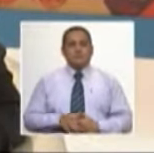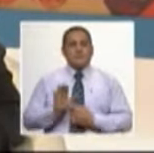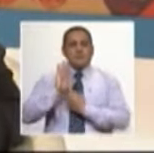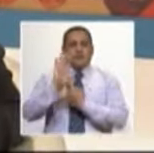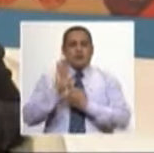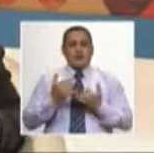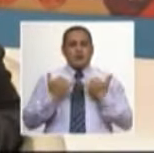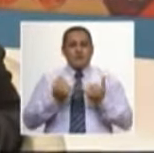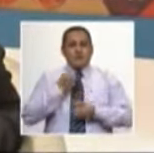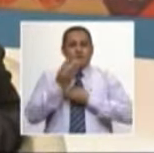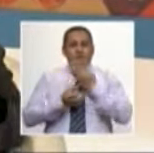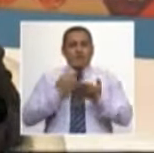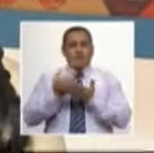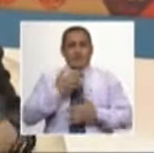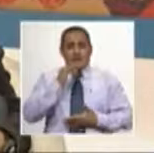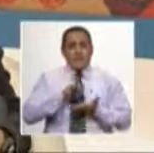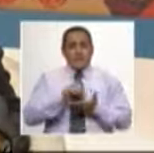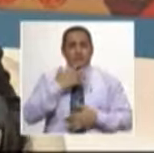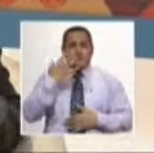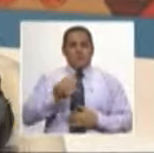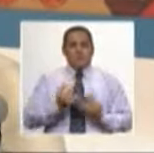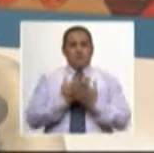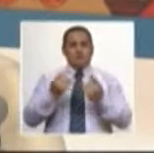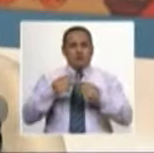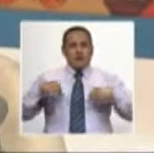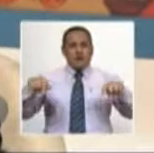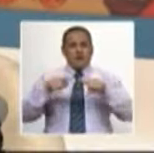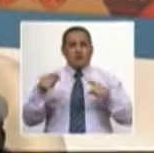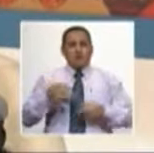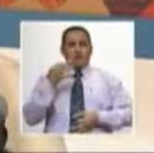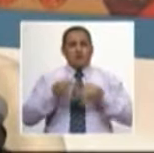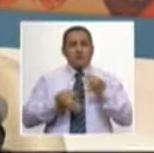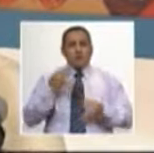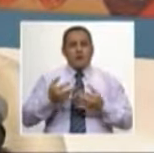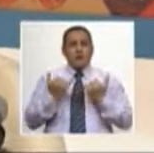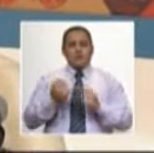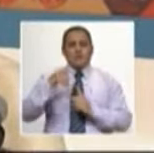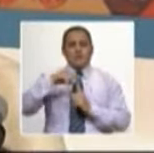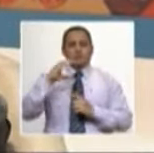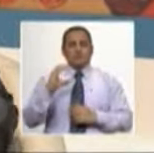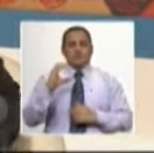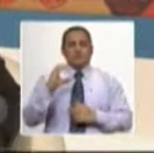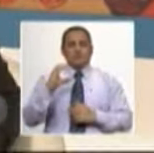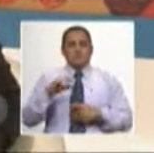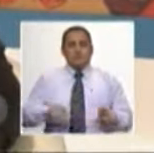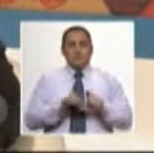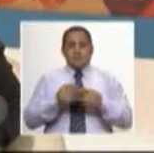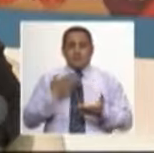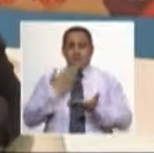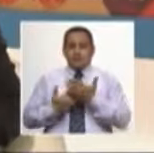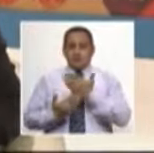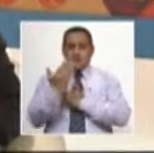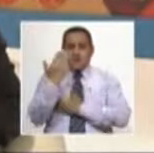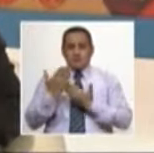Publicaciones e informes que de hecho muchos de ellos están basados en la jurisprudencia del Tribunal Constitucional. ¿No es así, Felipe? Buenos